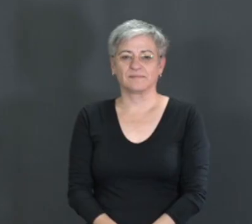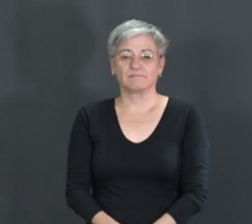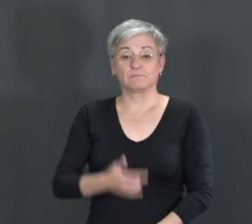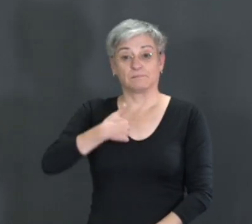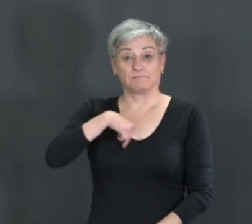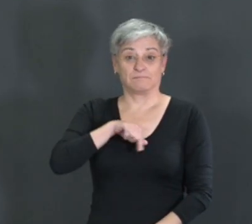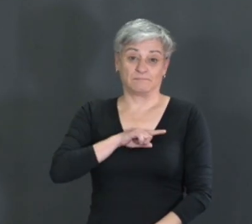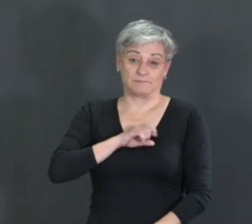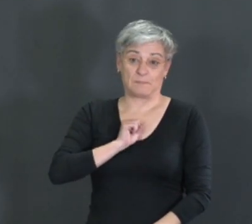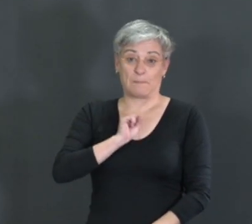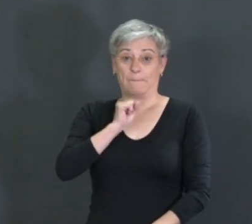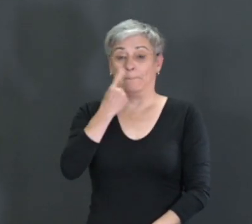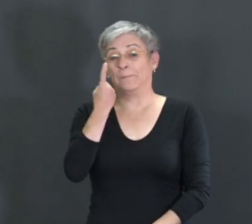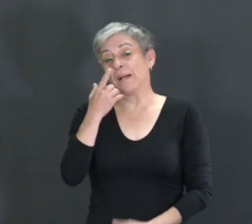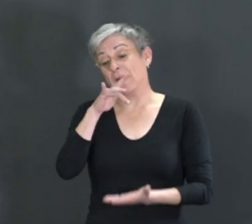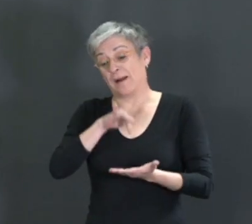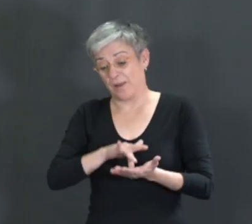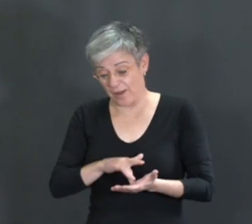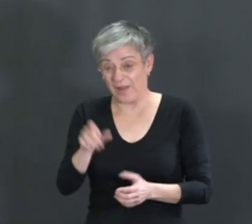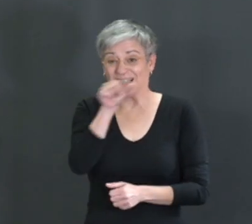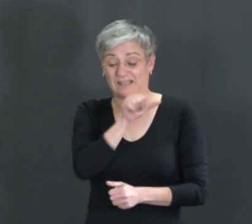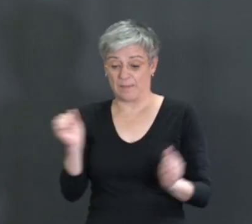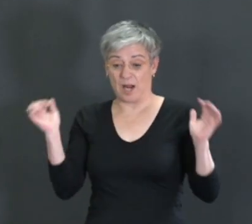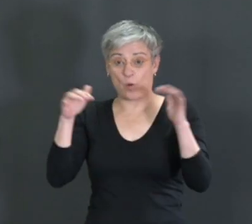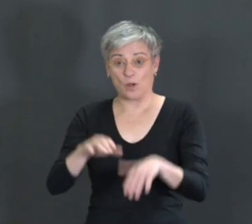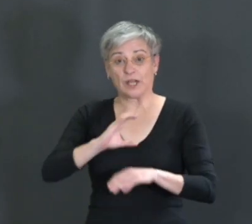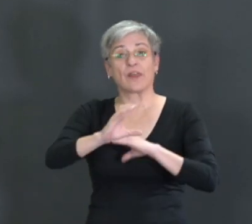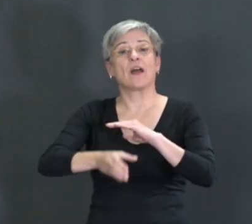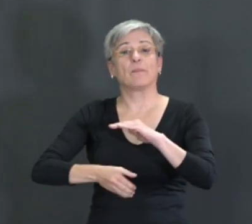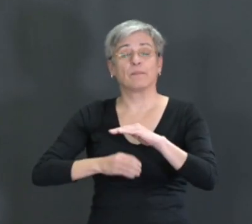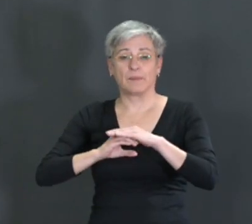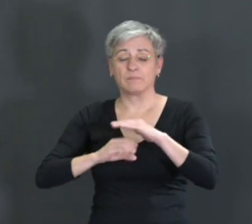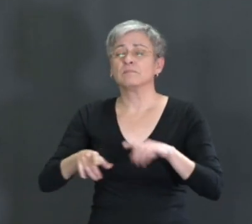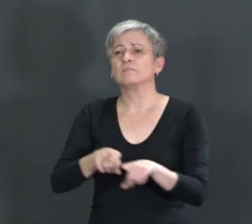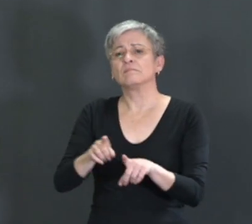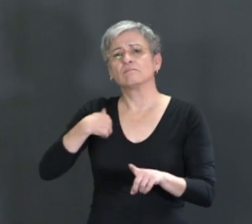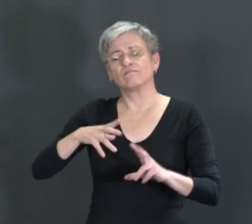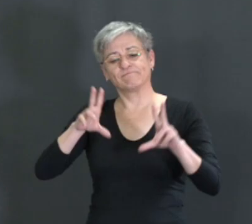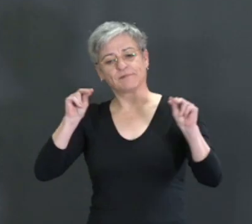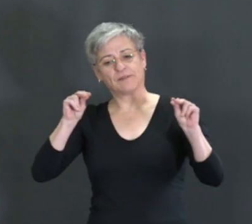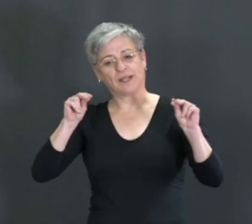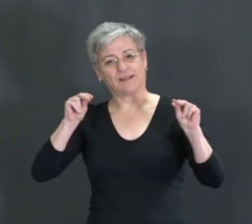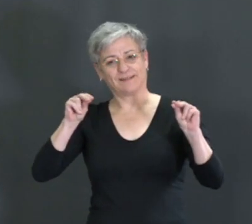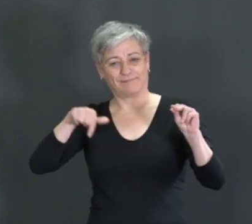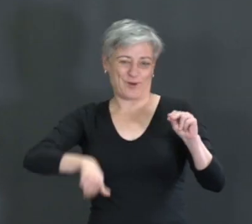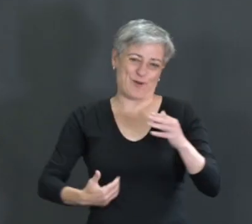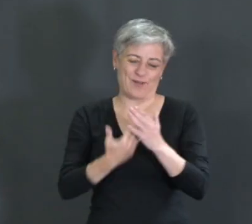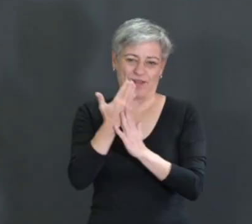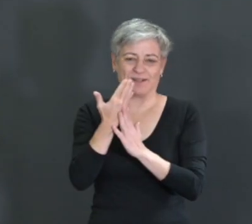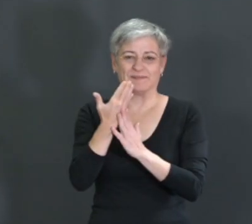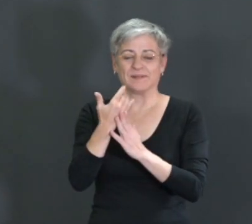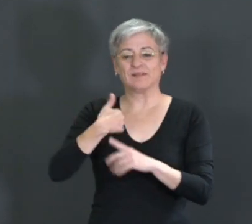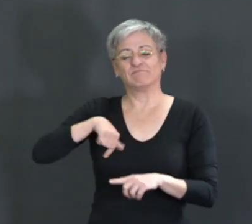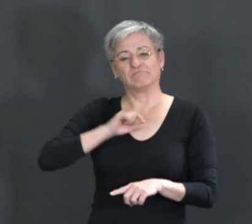Estamos en nuestro primer día de Semana de Encuentros CEAPAT y vamos a rematar la jornada con el privilegio